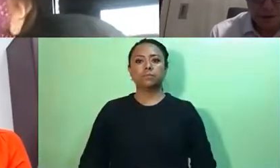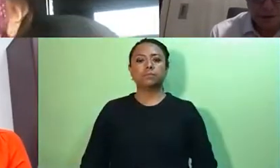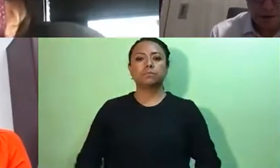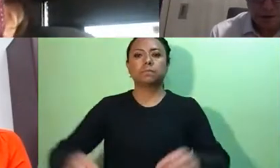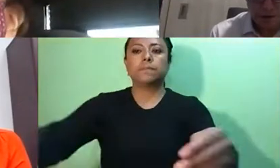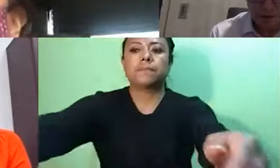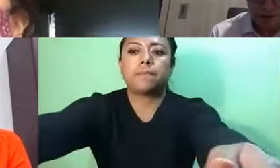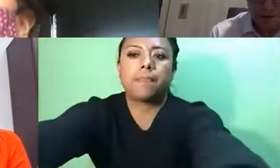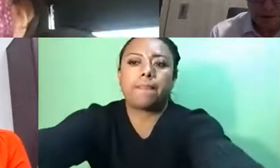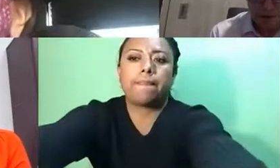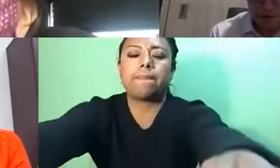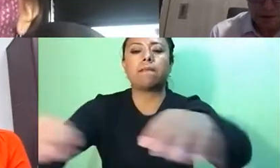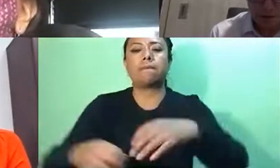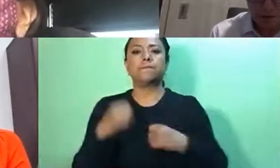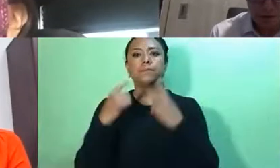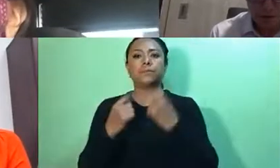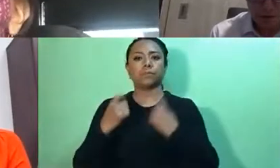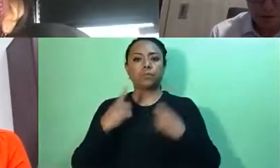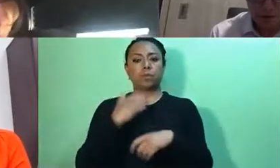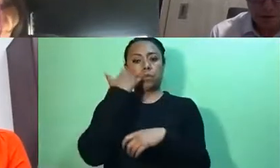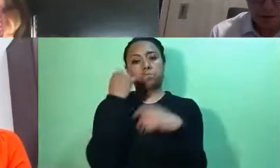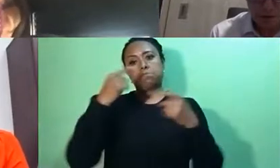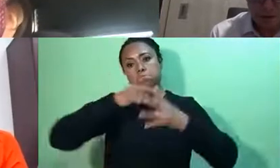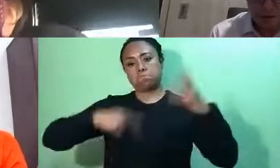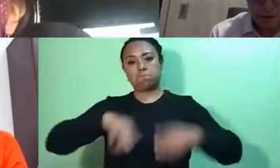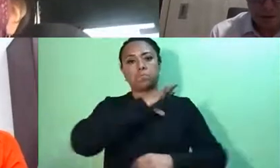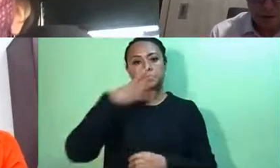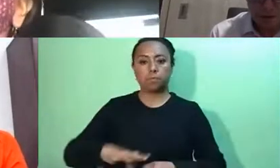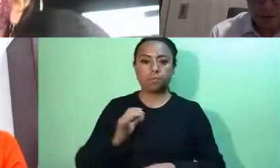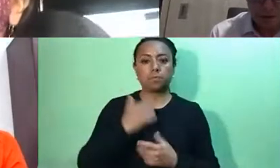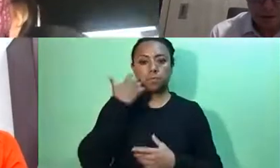quisiera comentar en esta sesión, adelante, por favor.